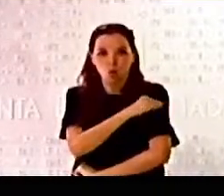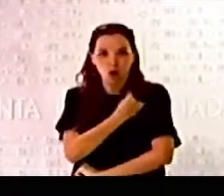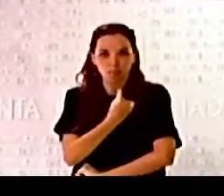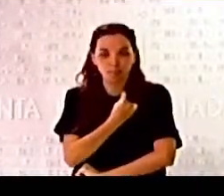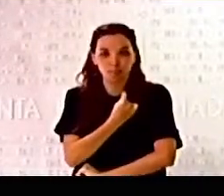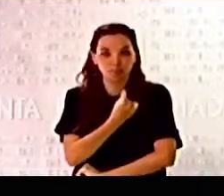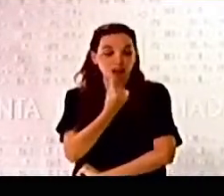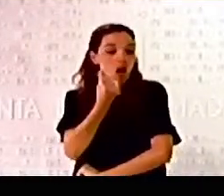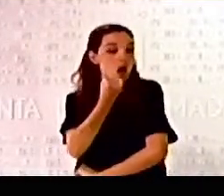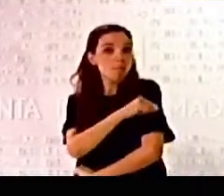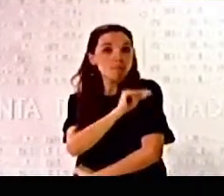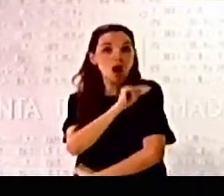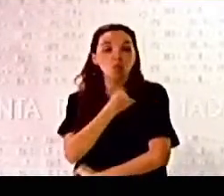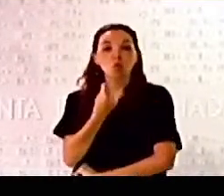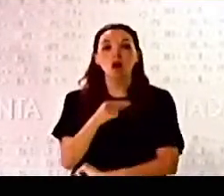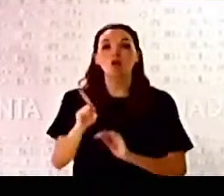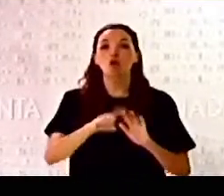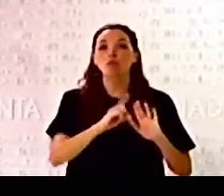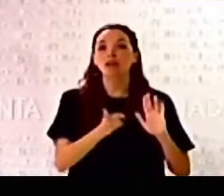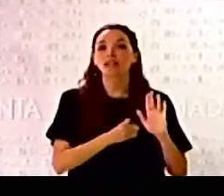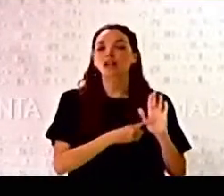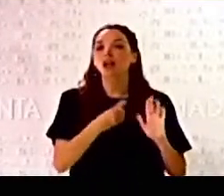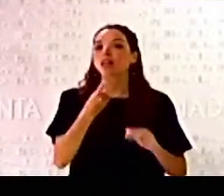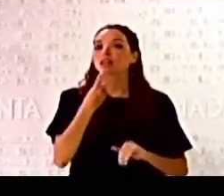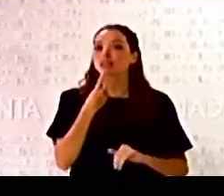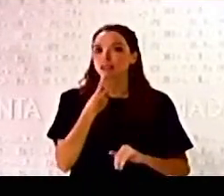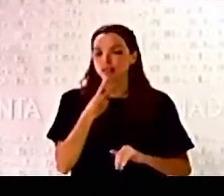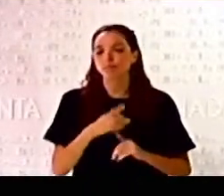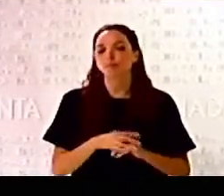completa disminuye en 5 veces